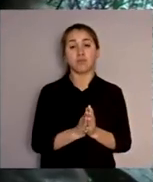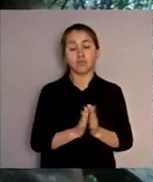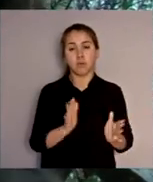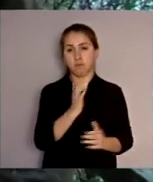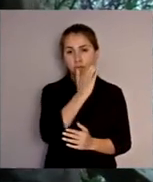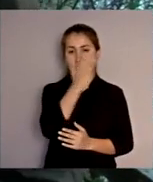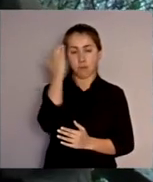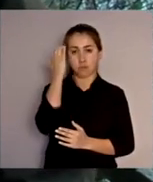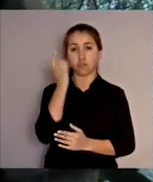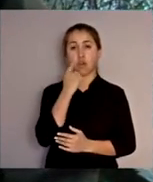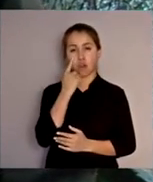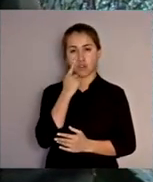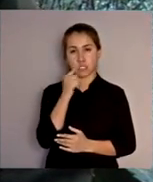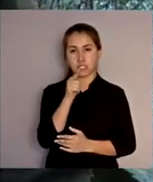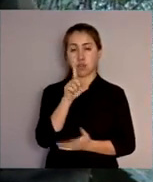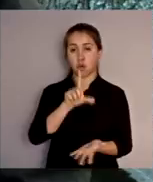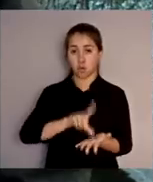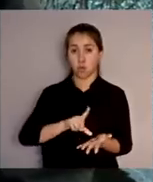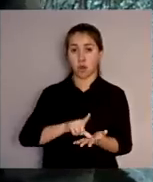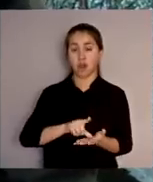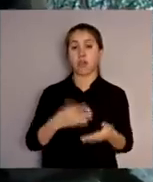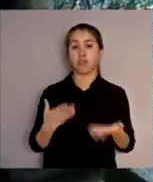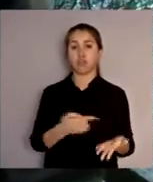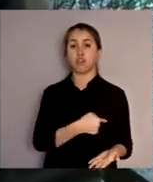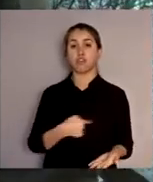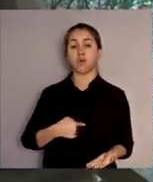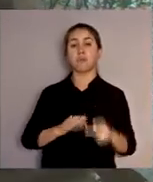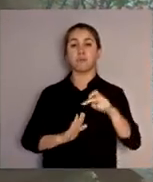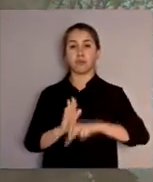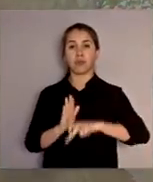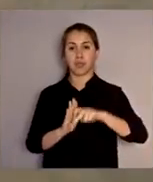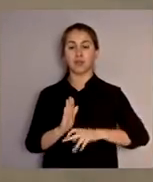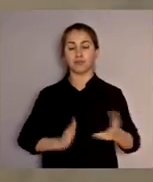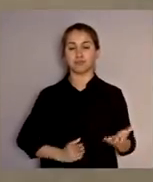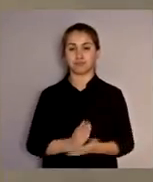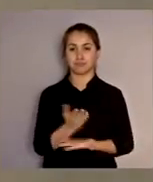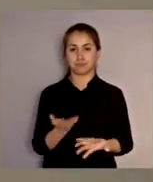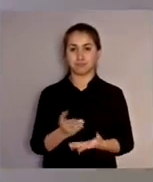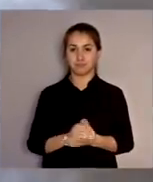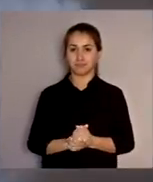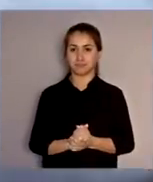bastante famoso y conocido, le dio el nombre al proyecto.